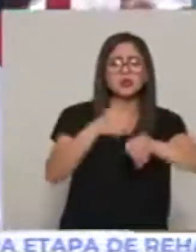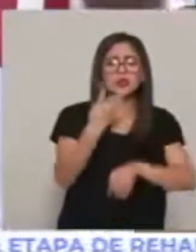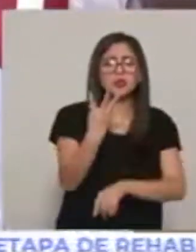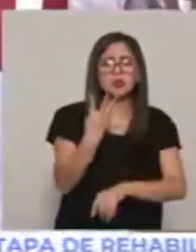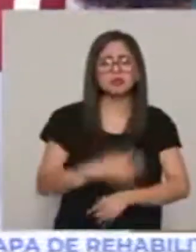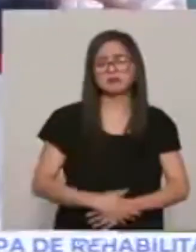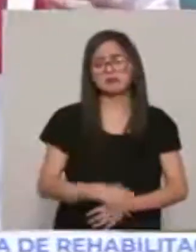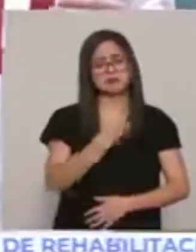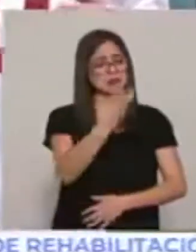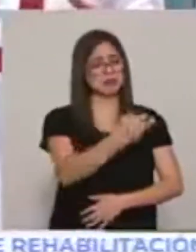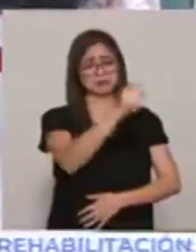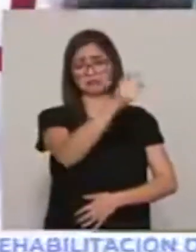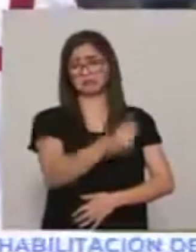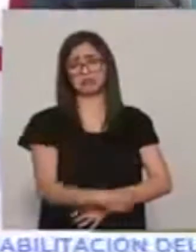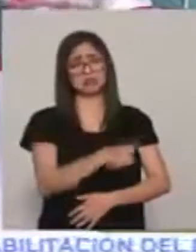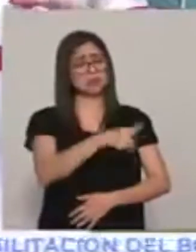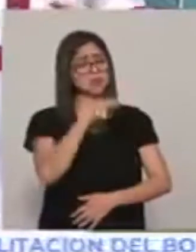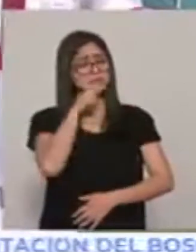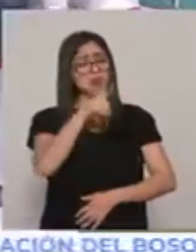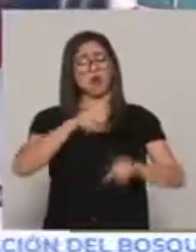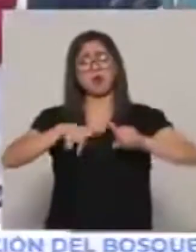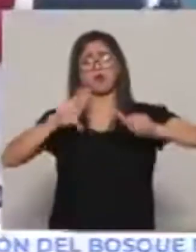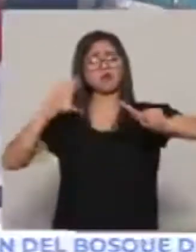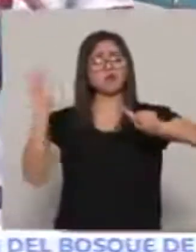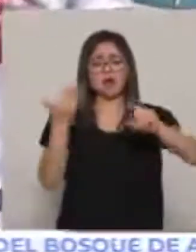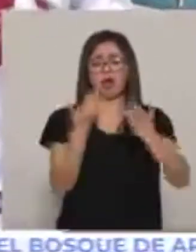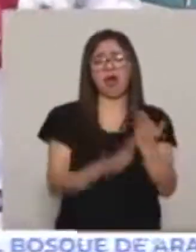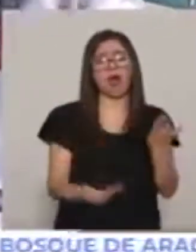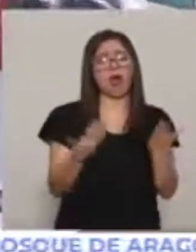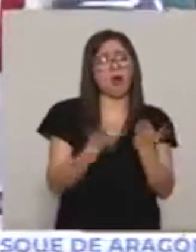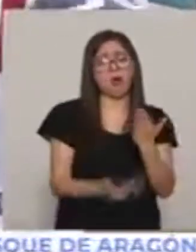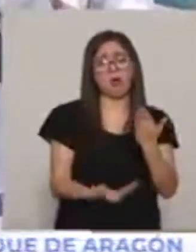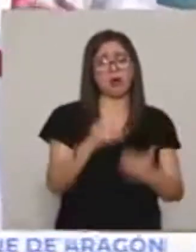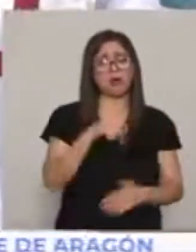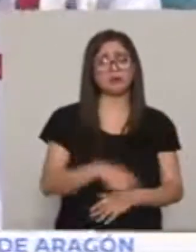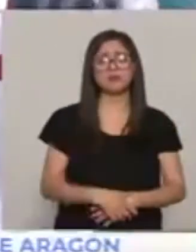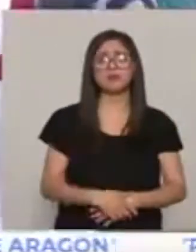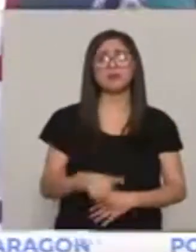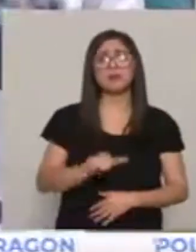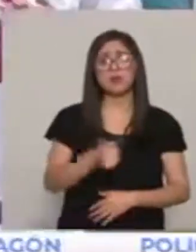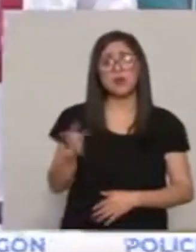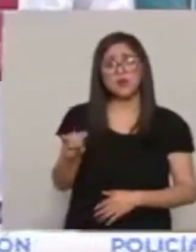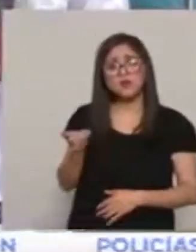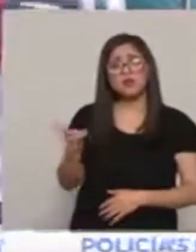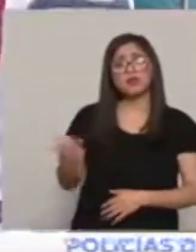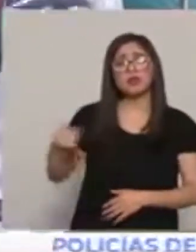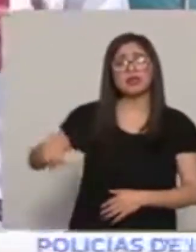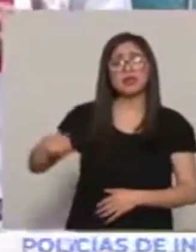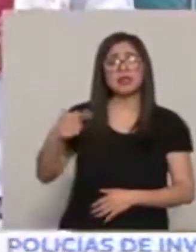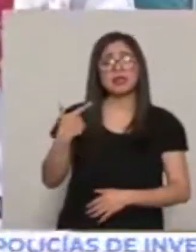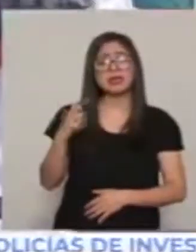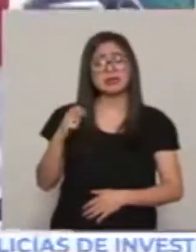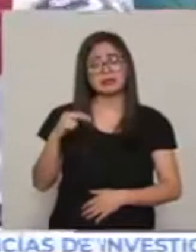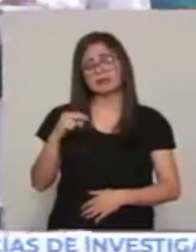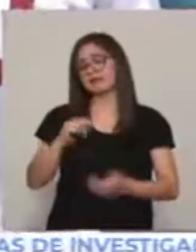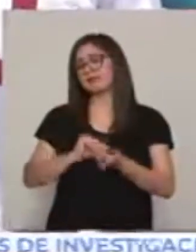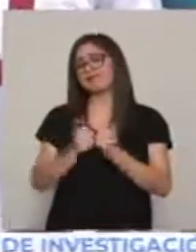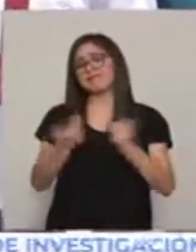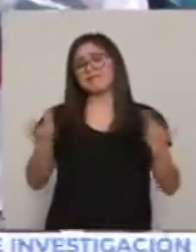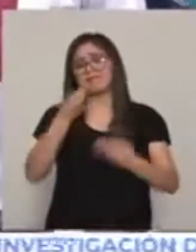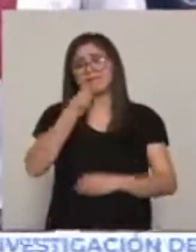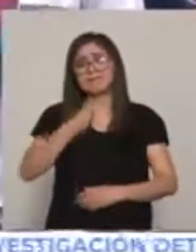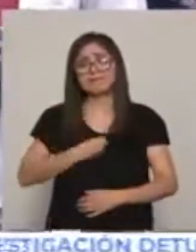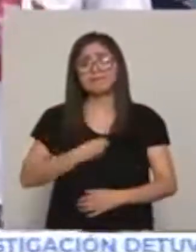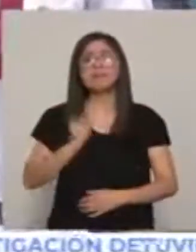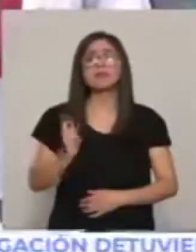de la NFL actualmente. Bien, y de este lado, los que ni me eliminaron al equipo de los Green Bay Packers y humillación total.